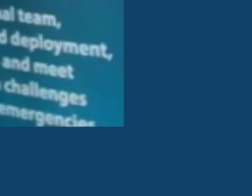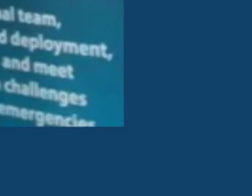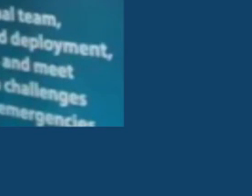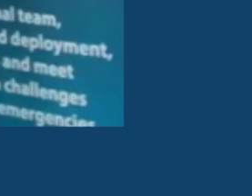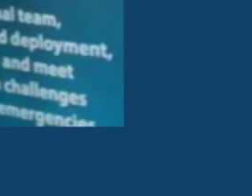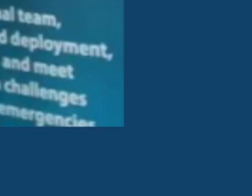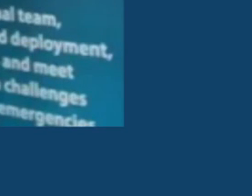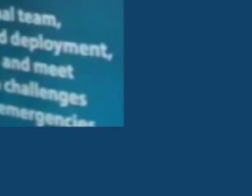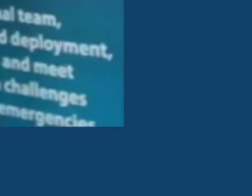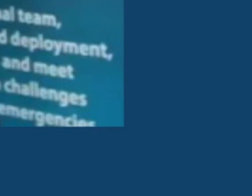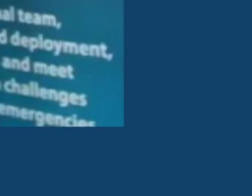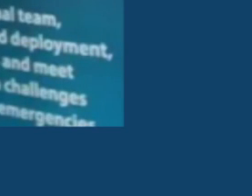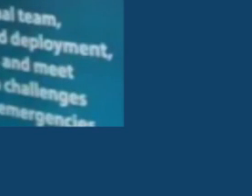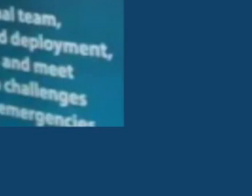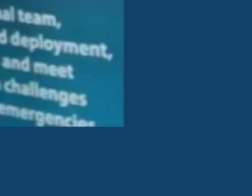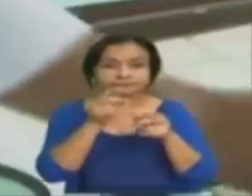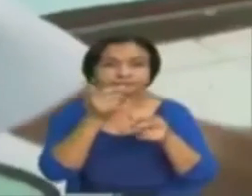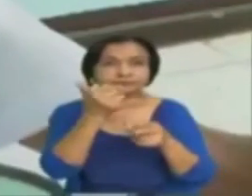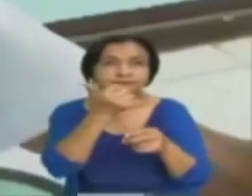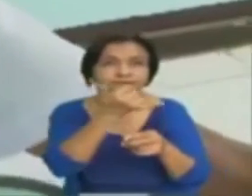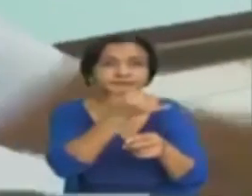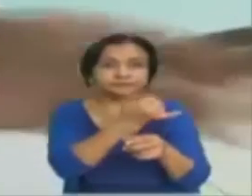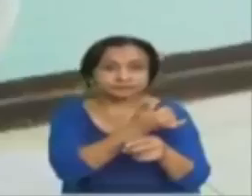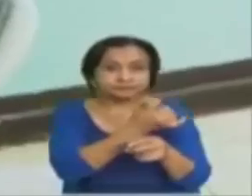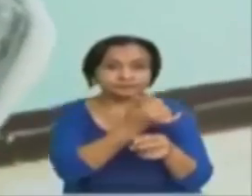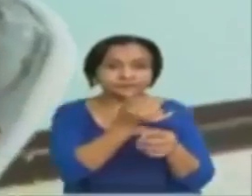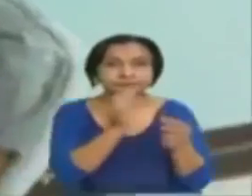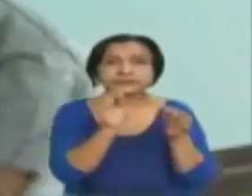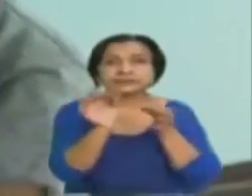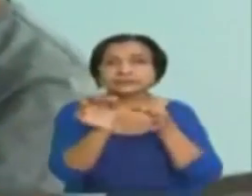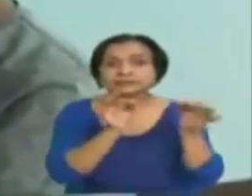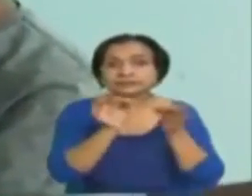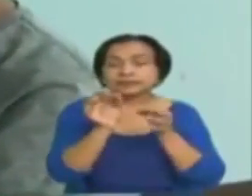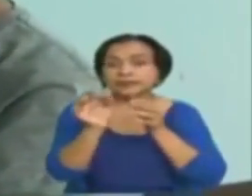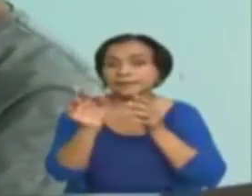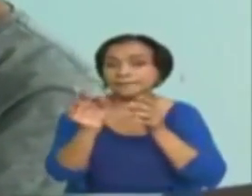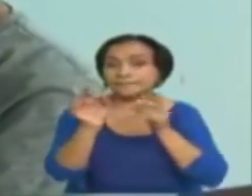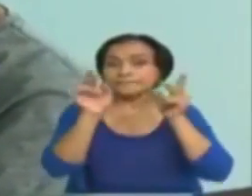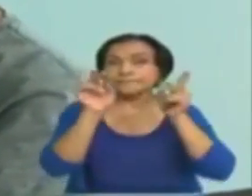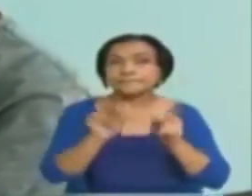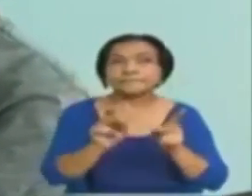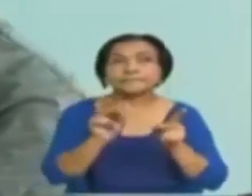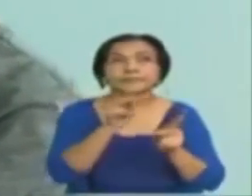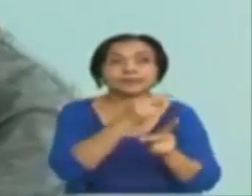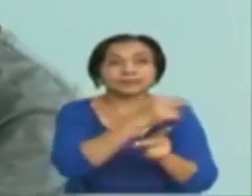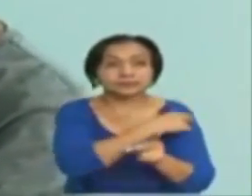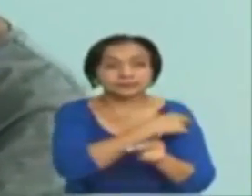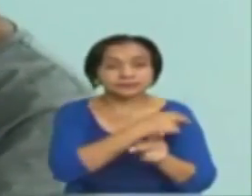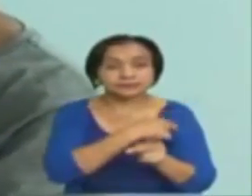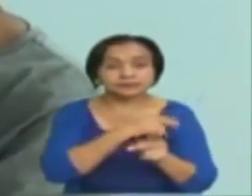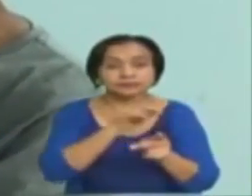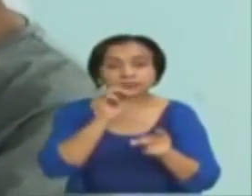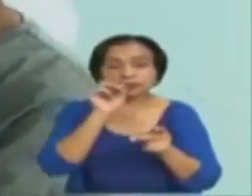la base de datos que tenemos en la ups y por lotes para noticias 12 gabriel a solórzano